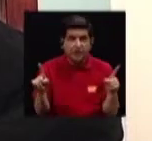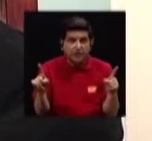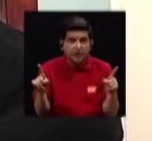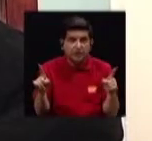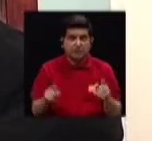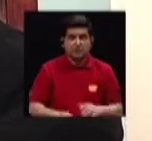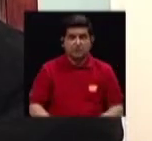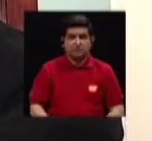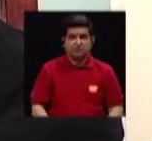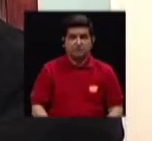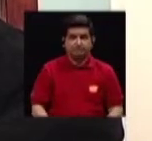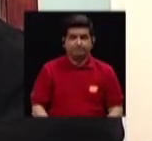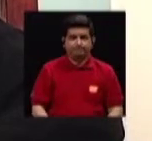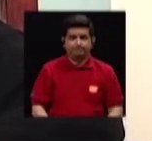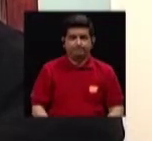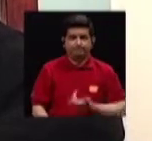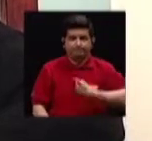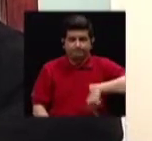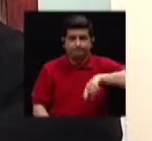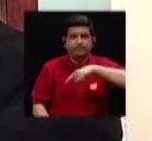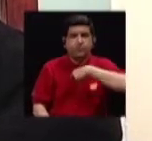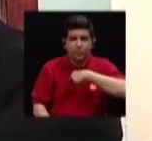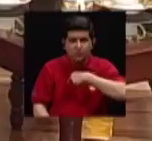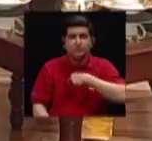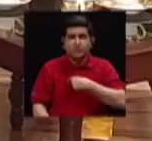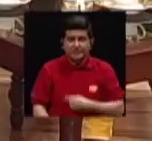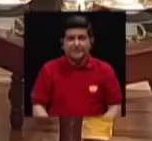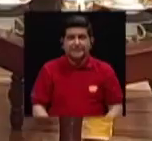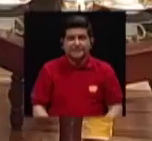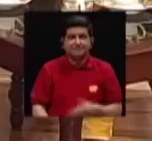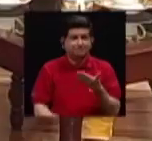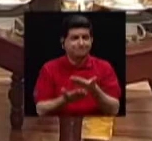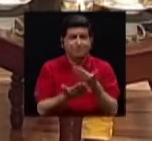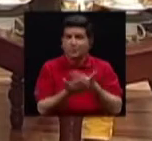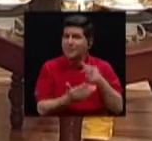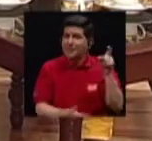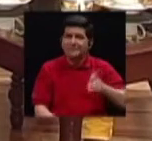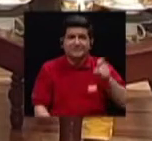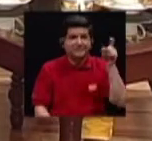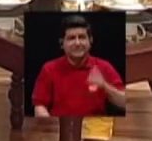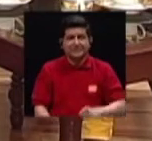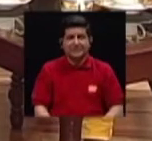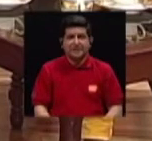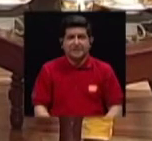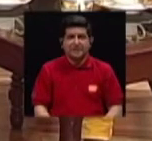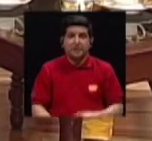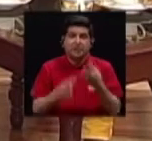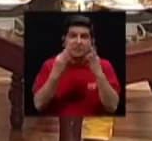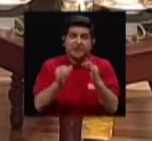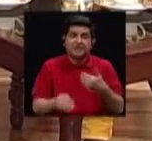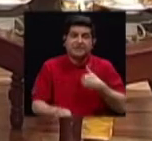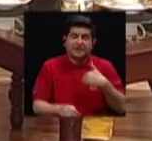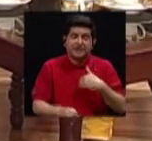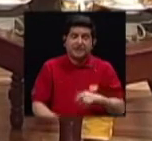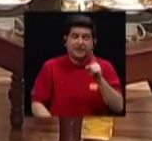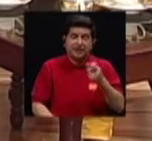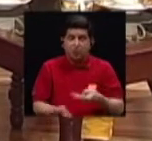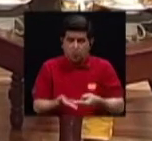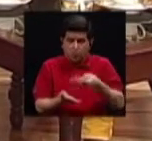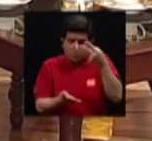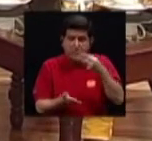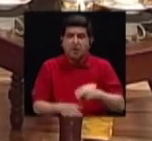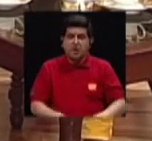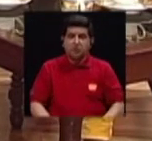definitivamente nosotras tenemos que demostrar, en procura de un monto